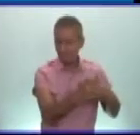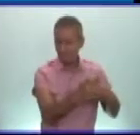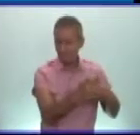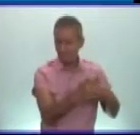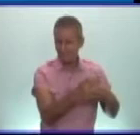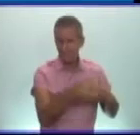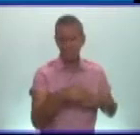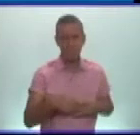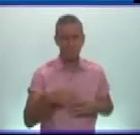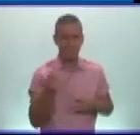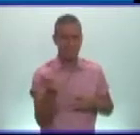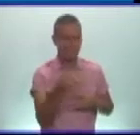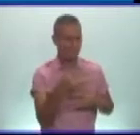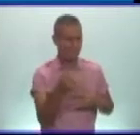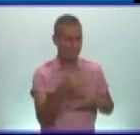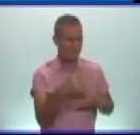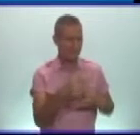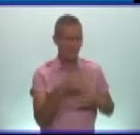tratamiento que le da de usted,